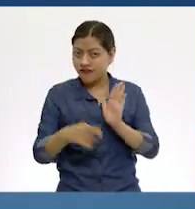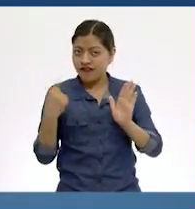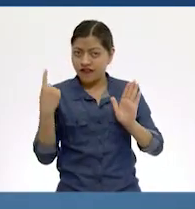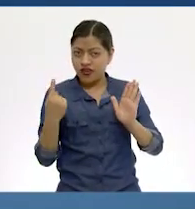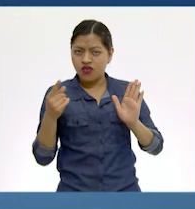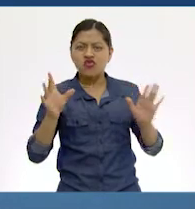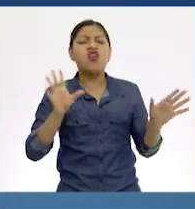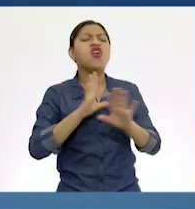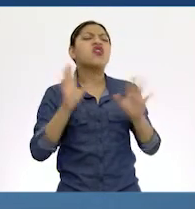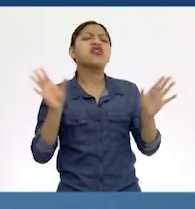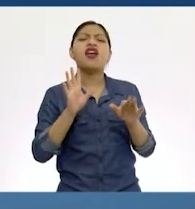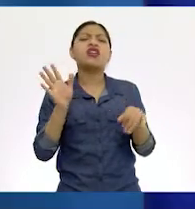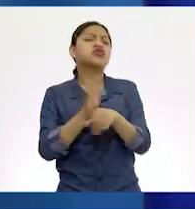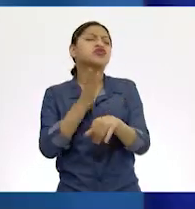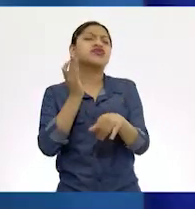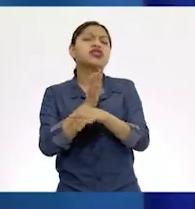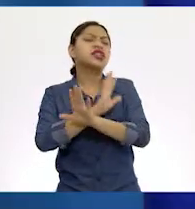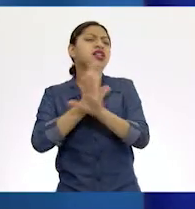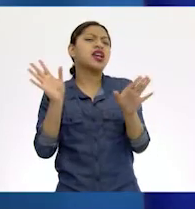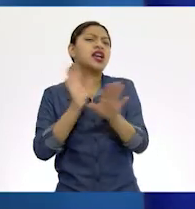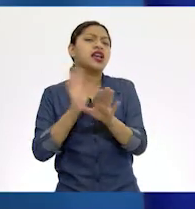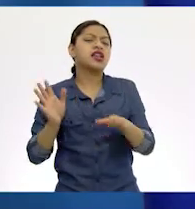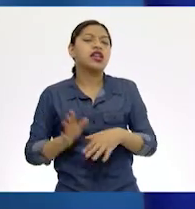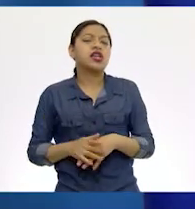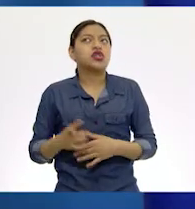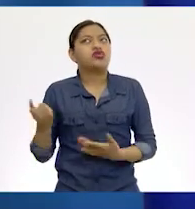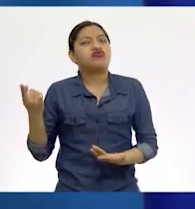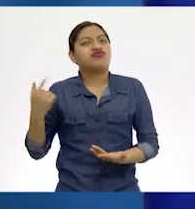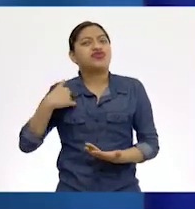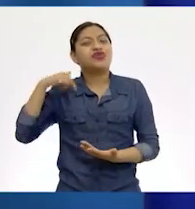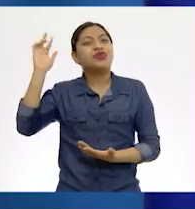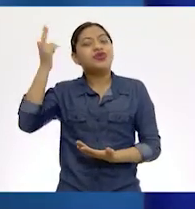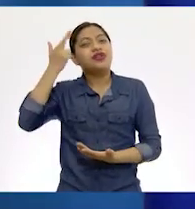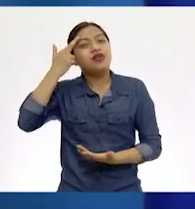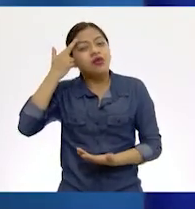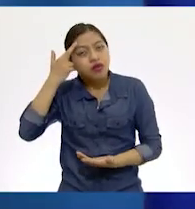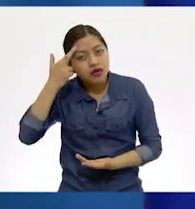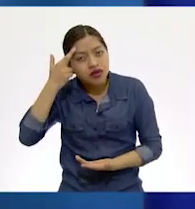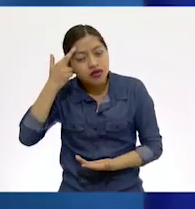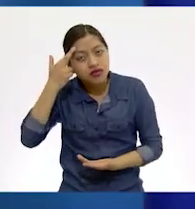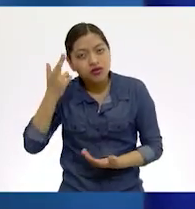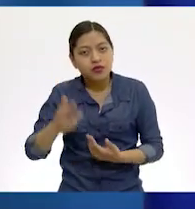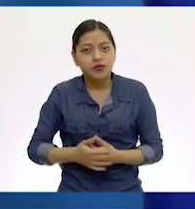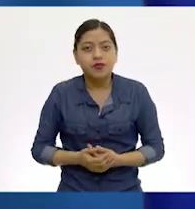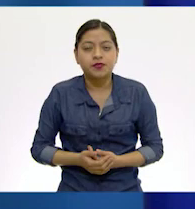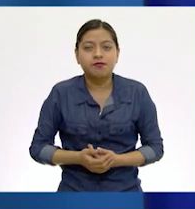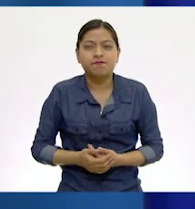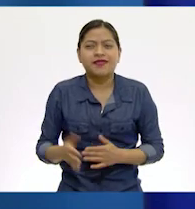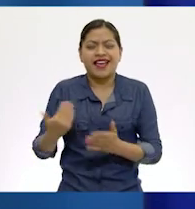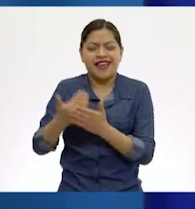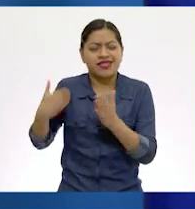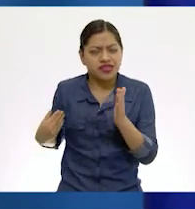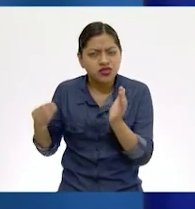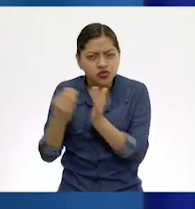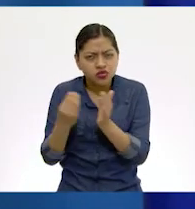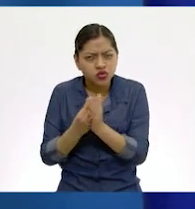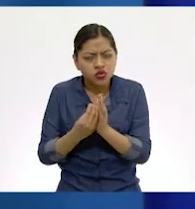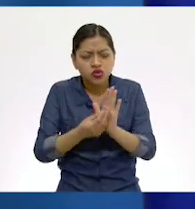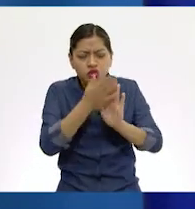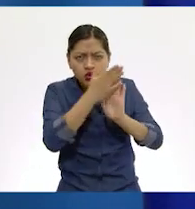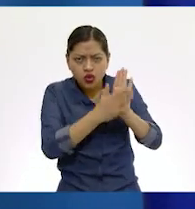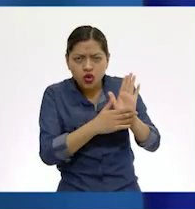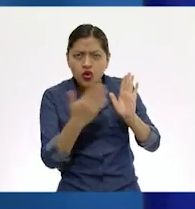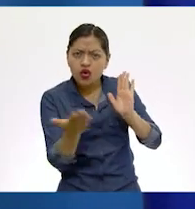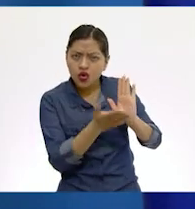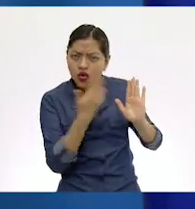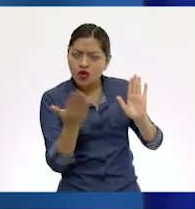No, yo creo que ya están todos. No, bueno, ahora que recuerdo, habíamos visto en otras clases que en la hoja legal